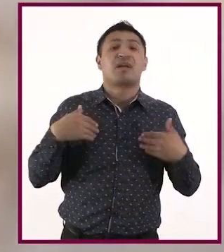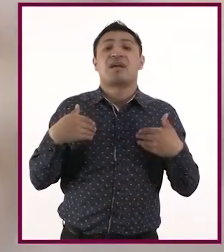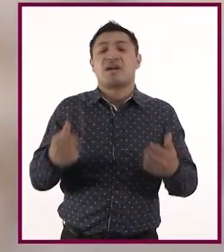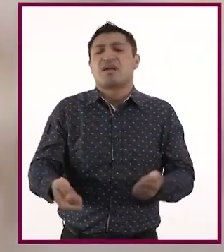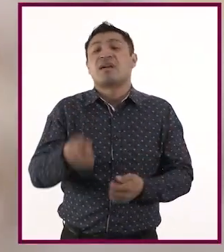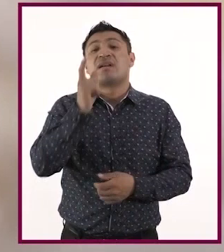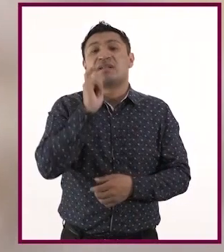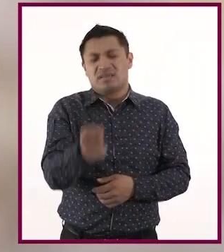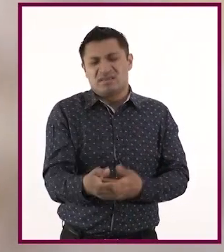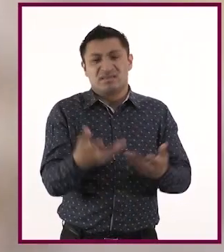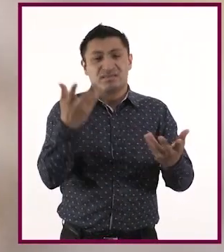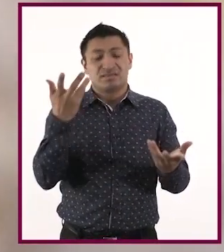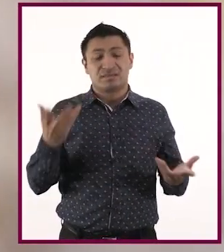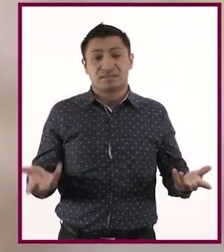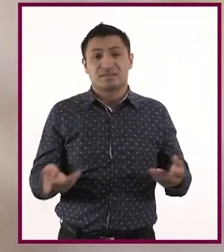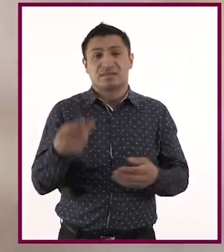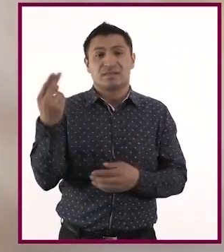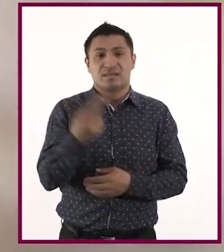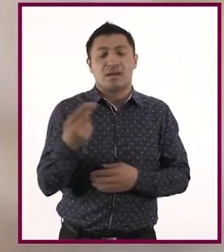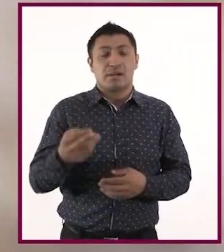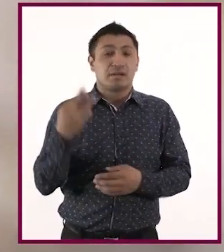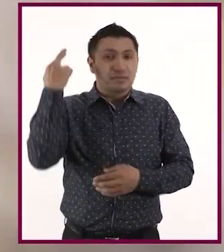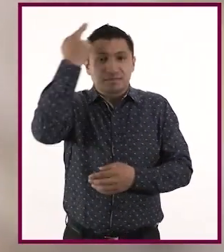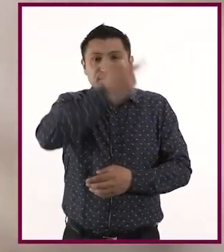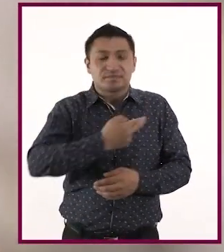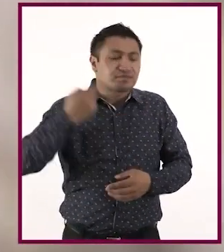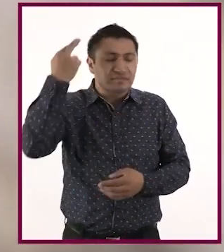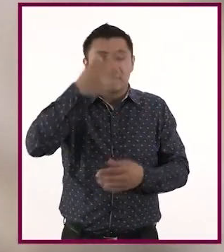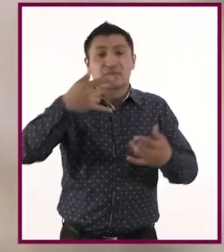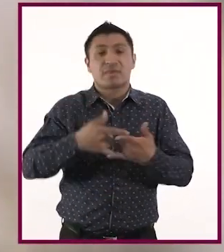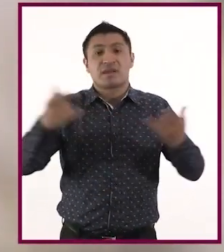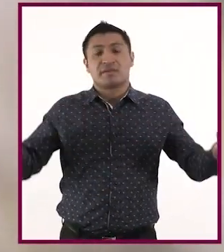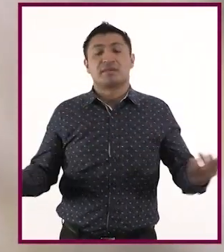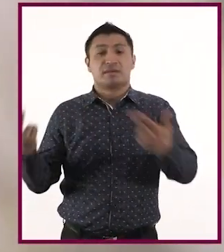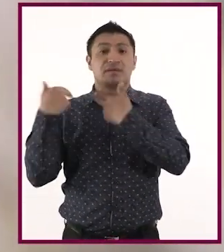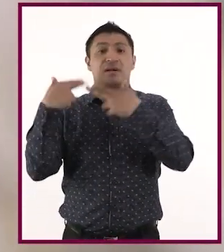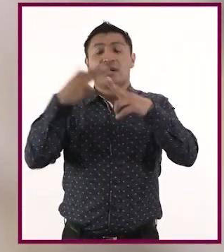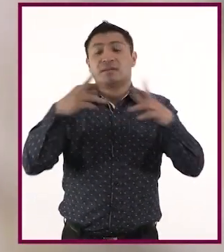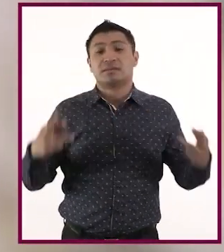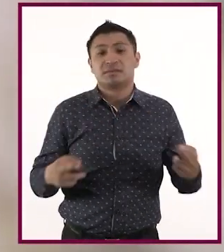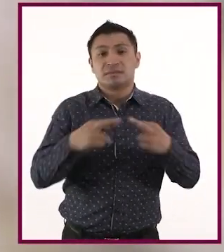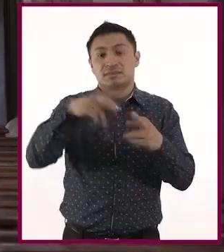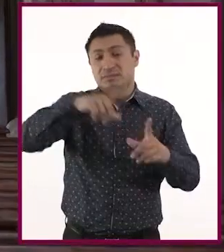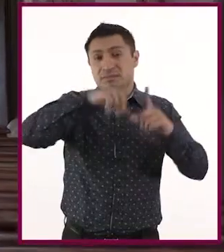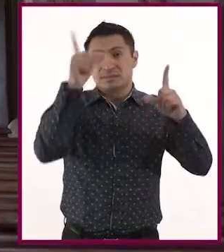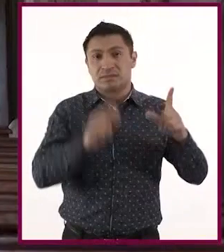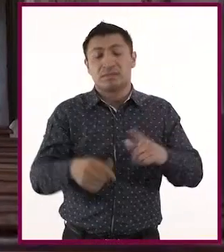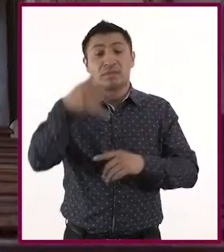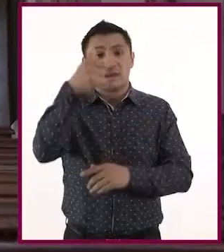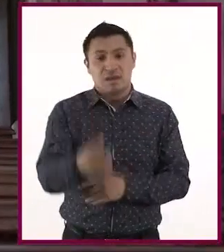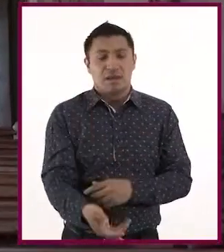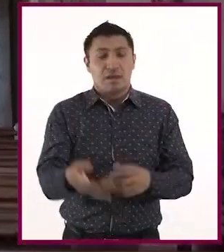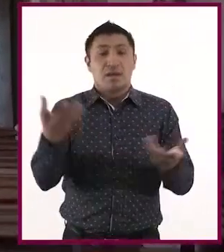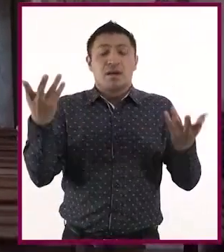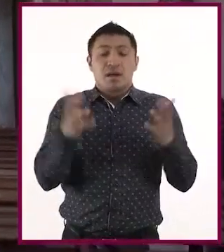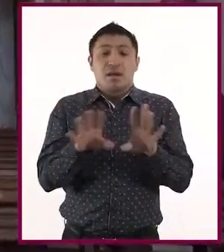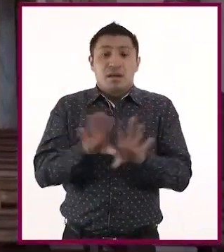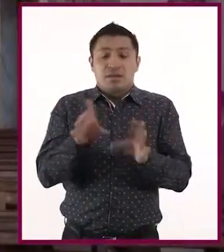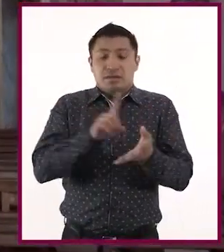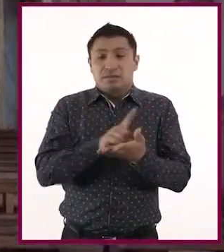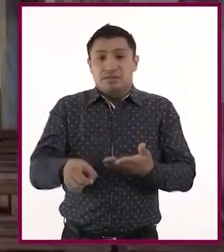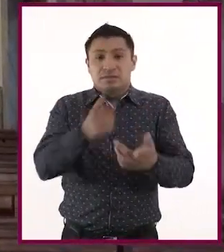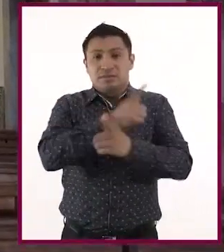esta estadística, es necesario hacer un breve repaso por la historia de la religión de nuestro país y por la aparición del derecho